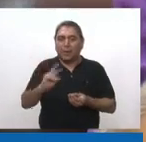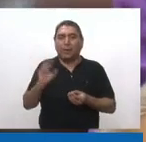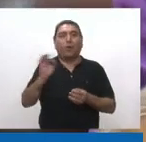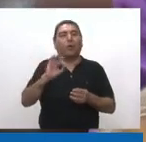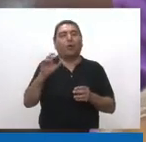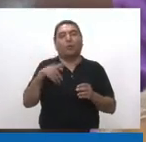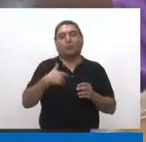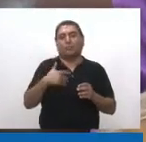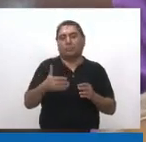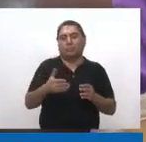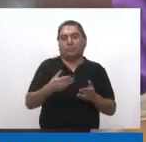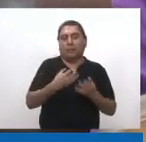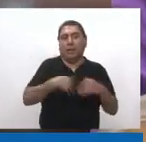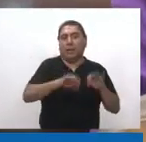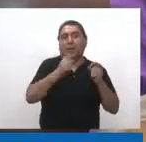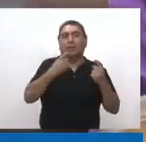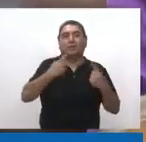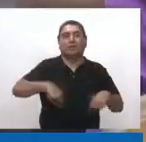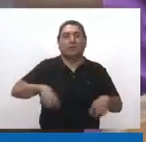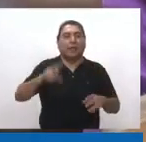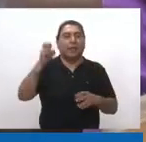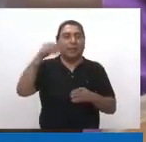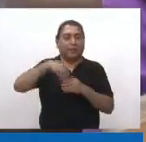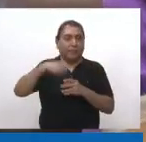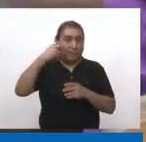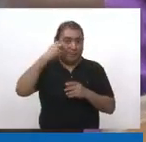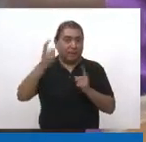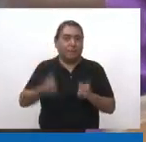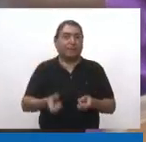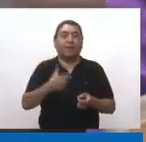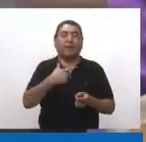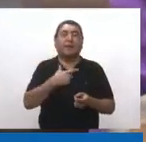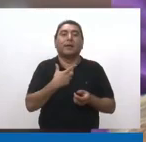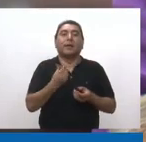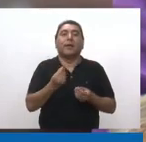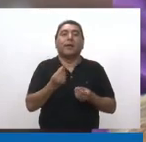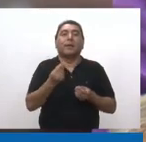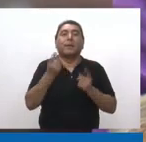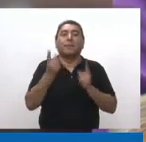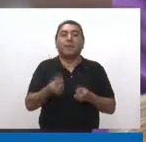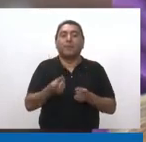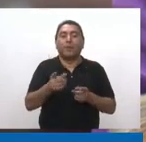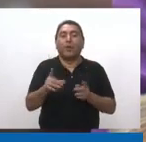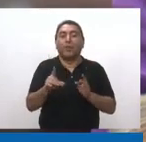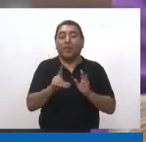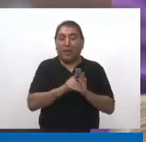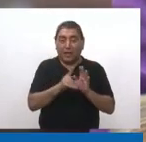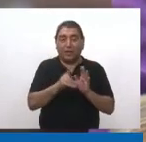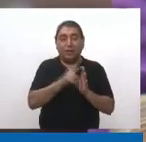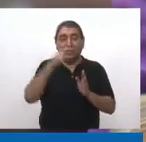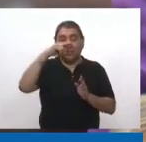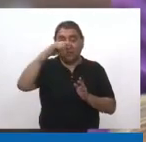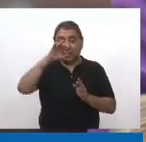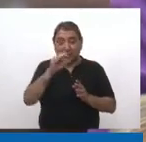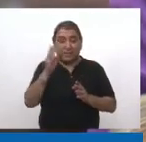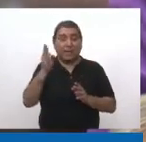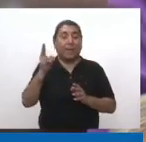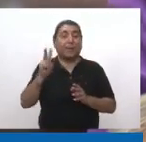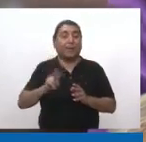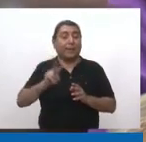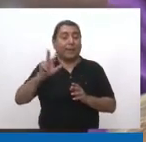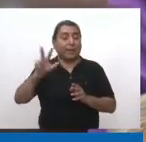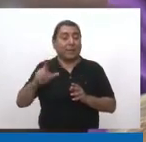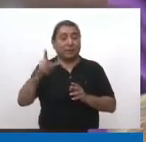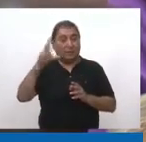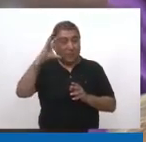debate parlamentario. Y de hecho es lo que pretendieron hacer con el decreto 70/23, ¿Se acuerdan que